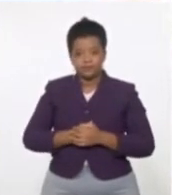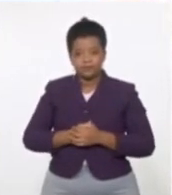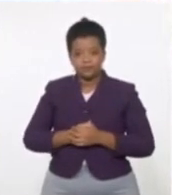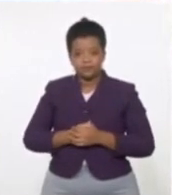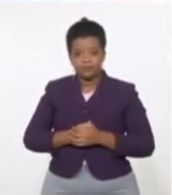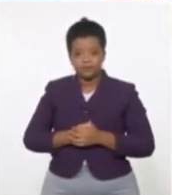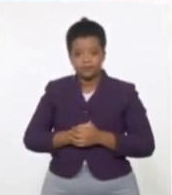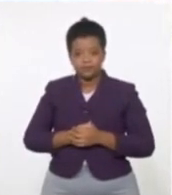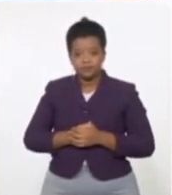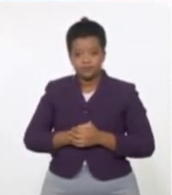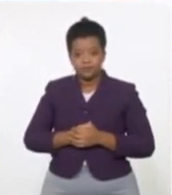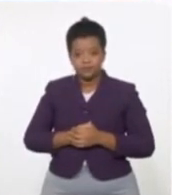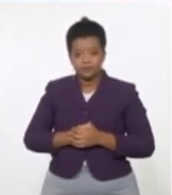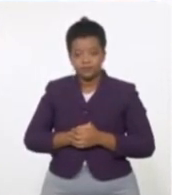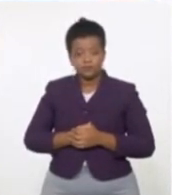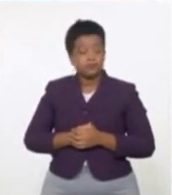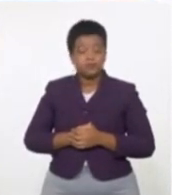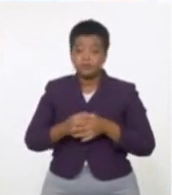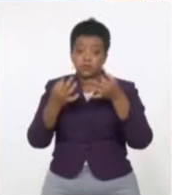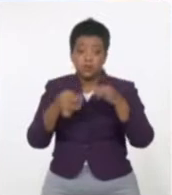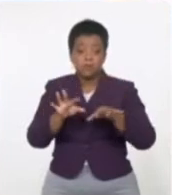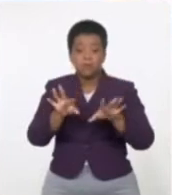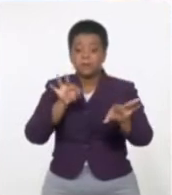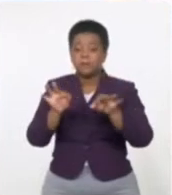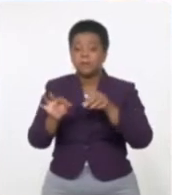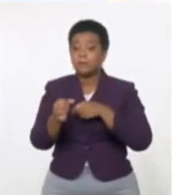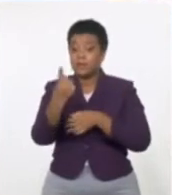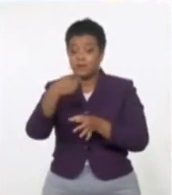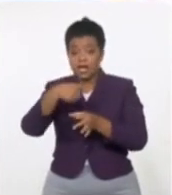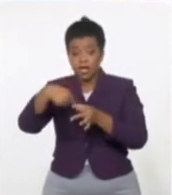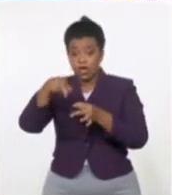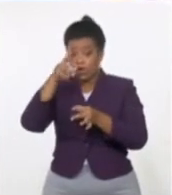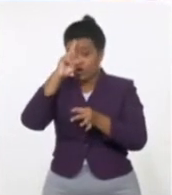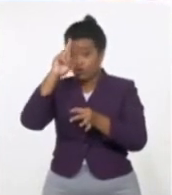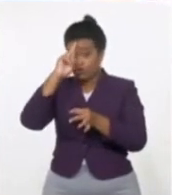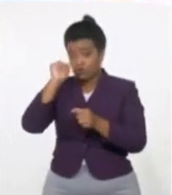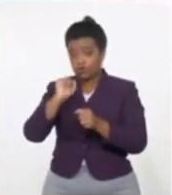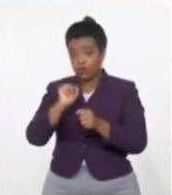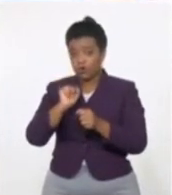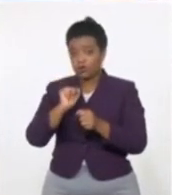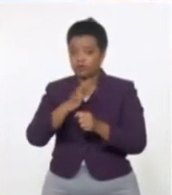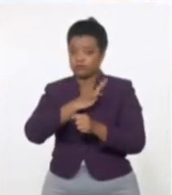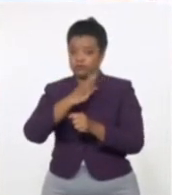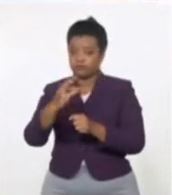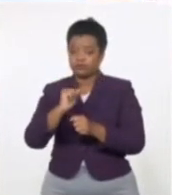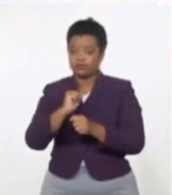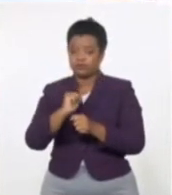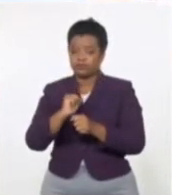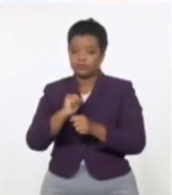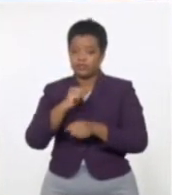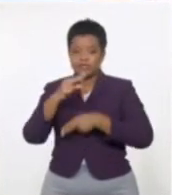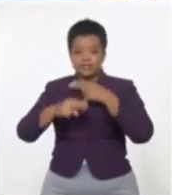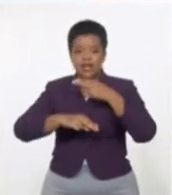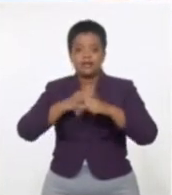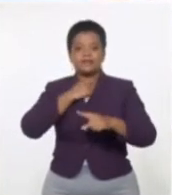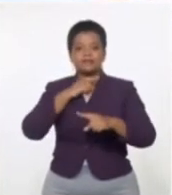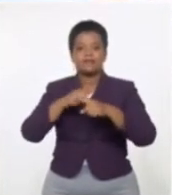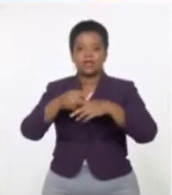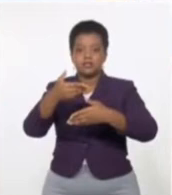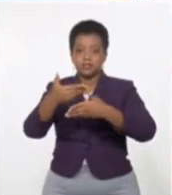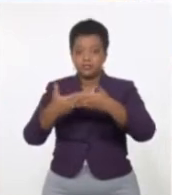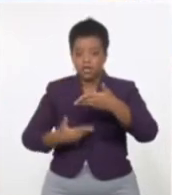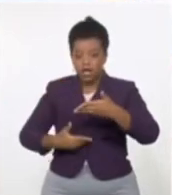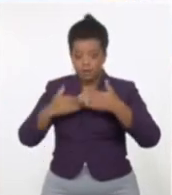azar. Primeramente nos citan por consultorio. Primero nos hacen un examen completo, un examen